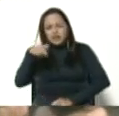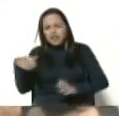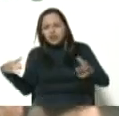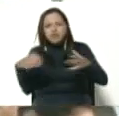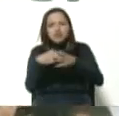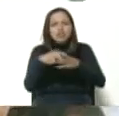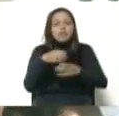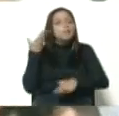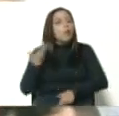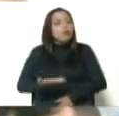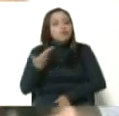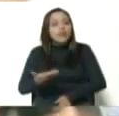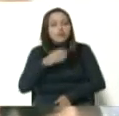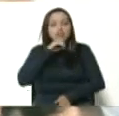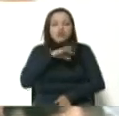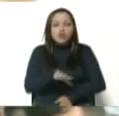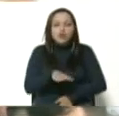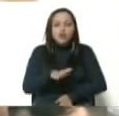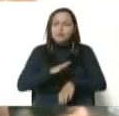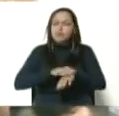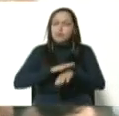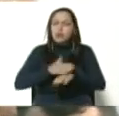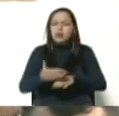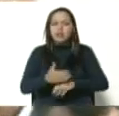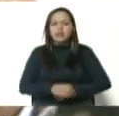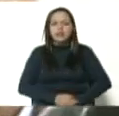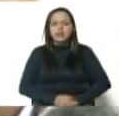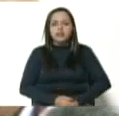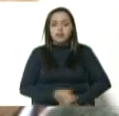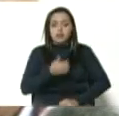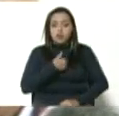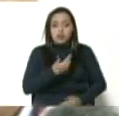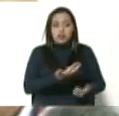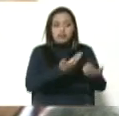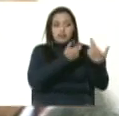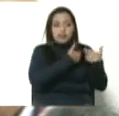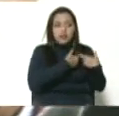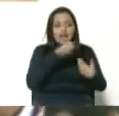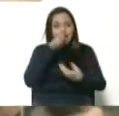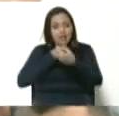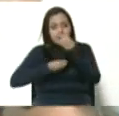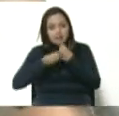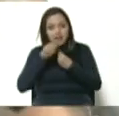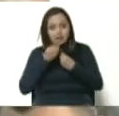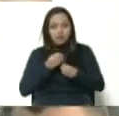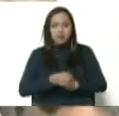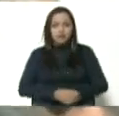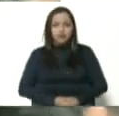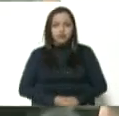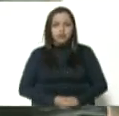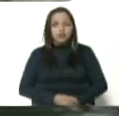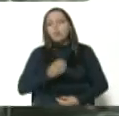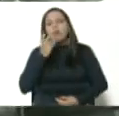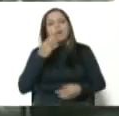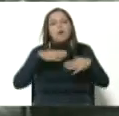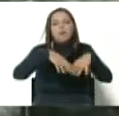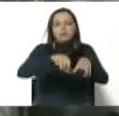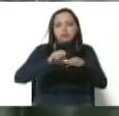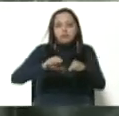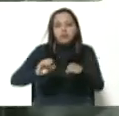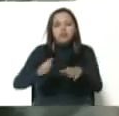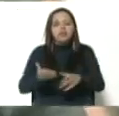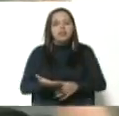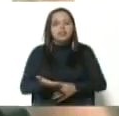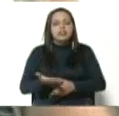porque el sector que yo represento, de alimentos, específicamente trigo y sus derivados, desde